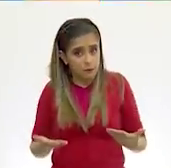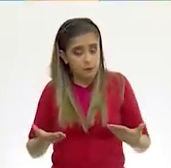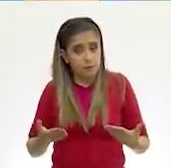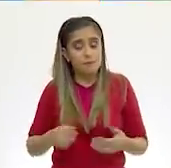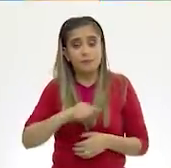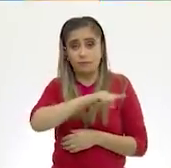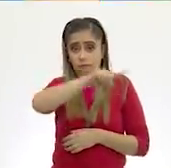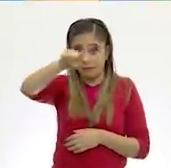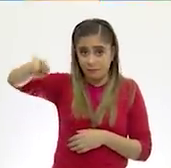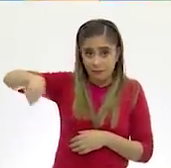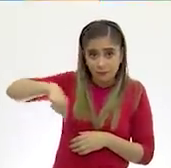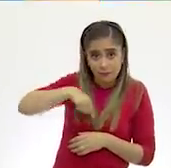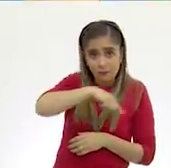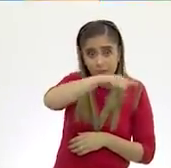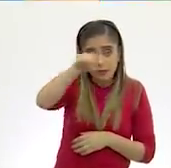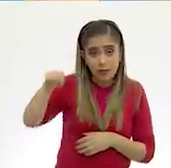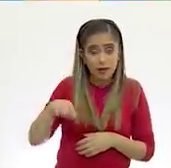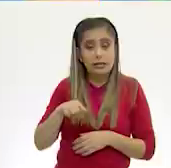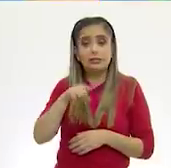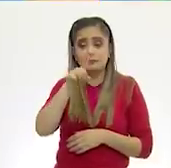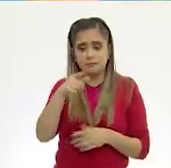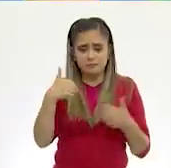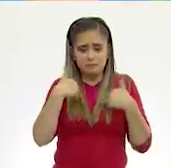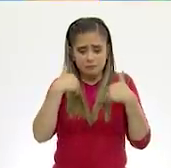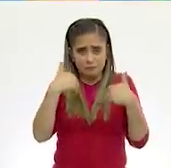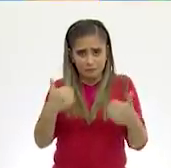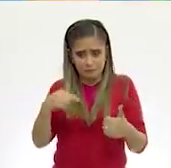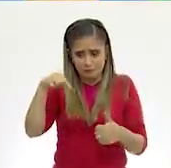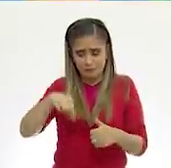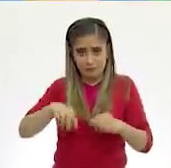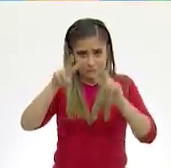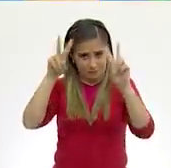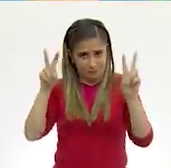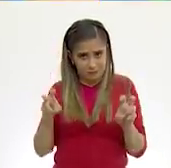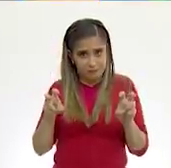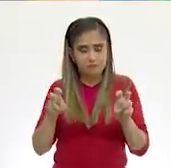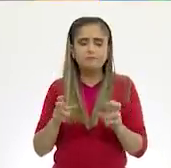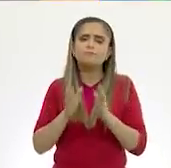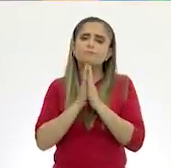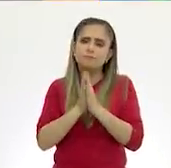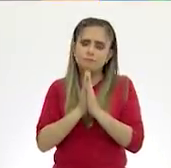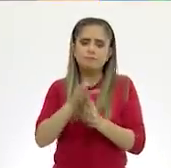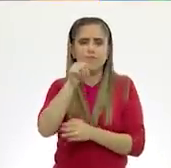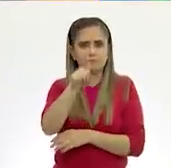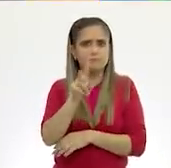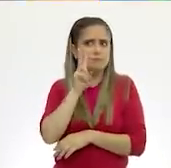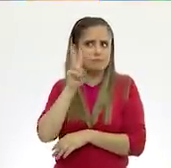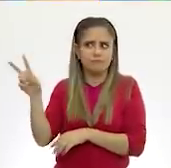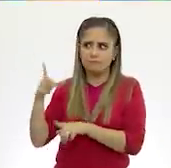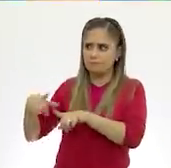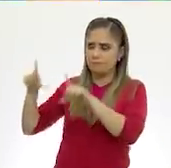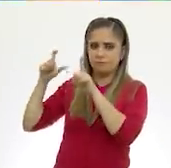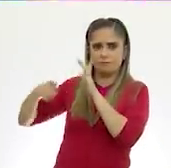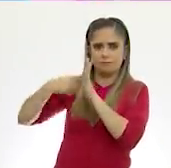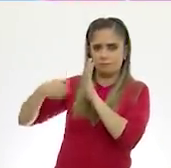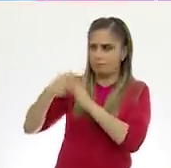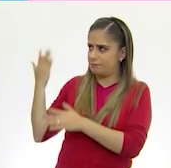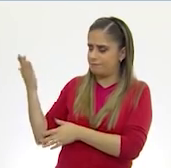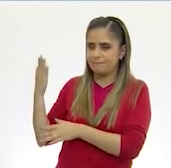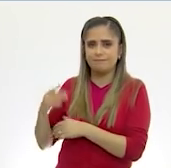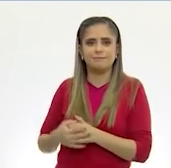que todos y todas comprendan más sobre la temática de la clase, los invito a ver el siguiente video.